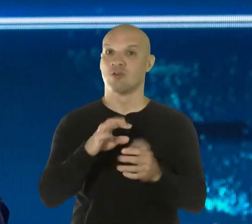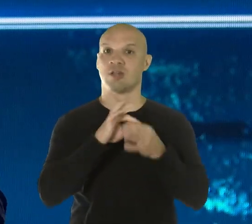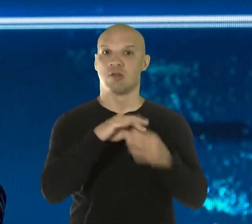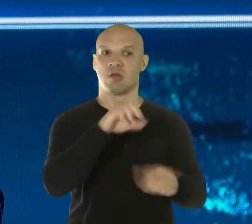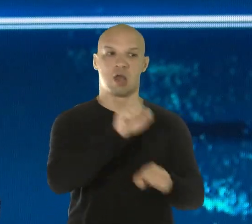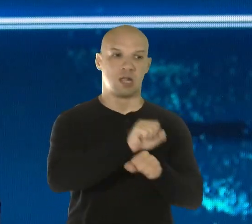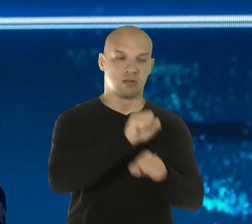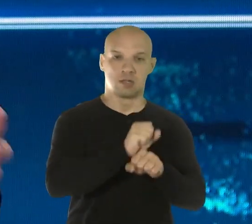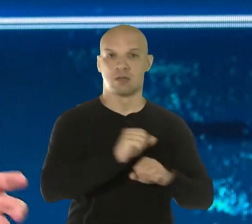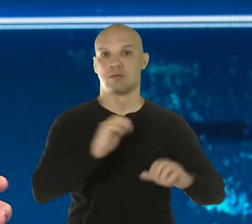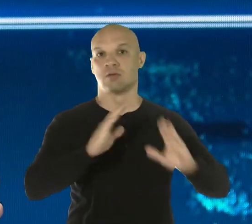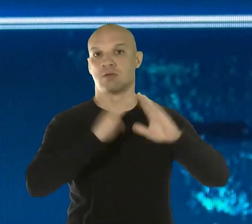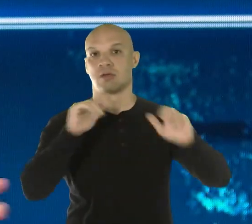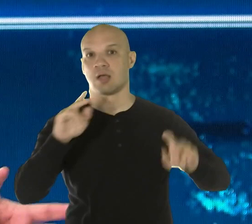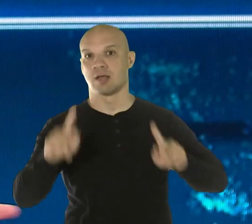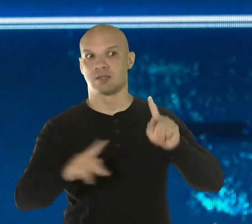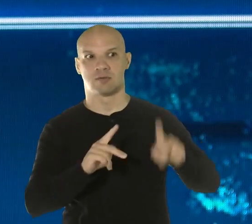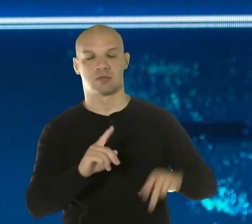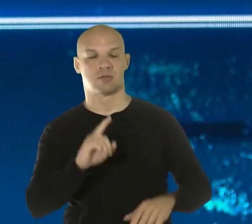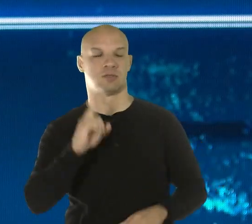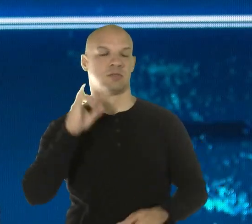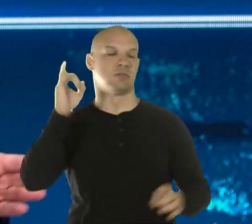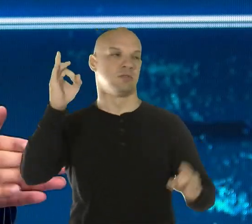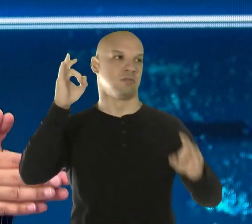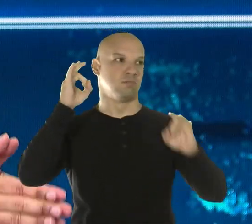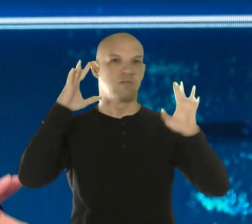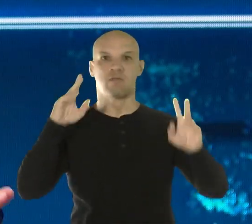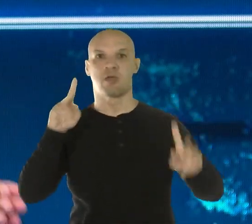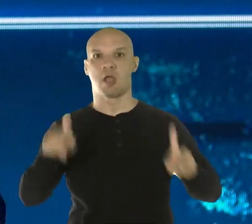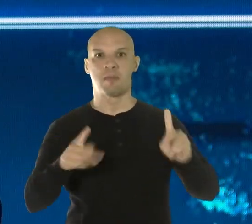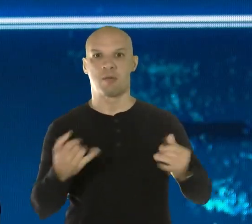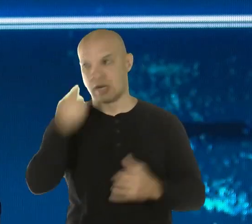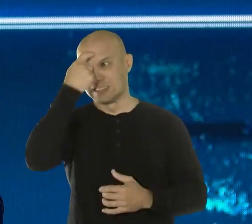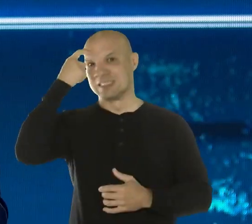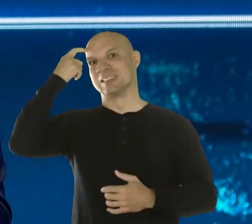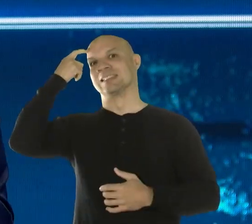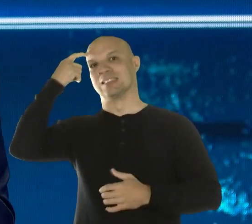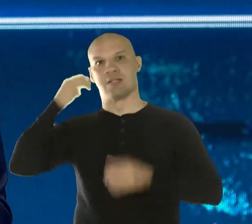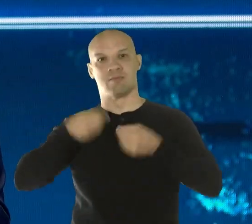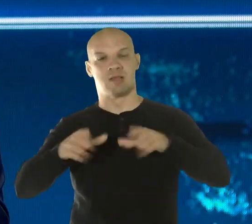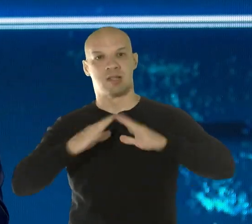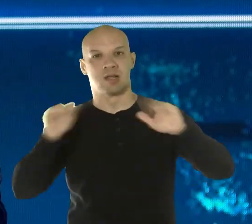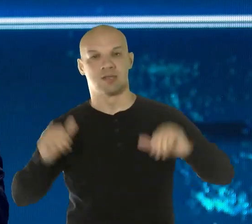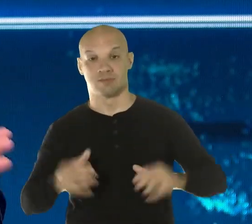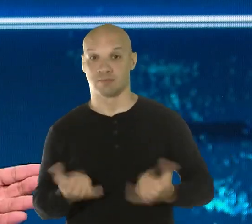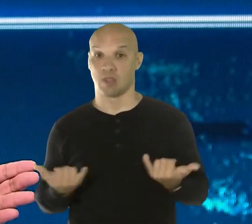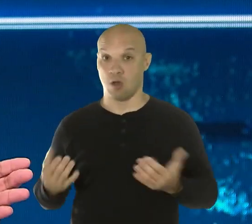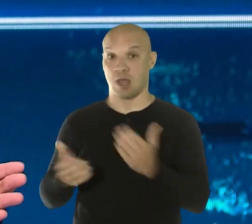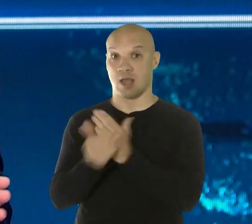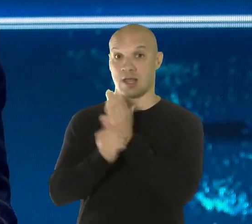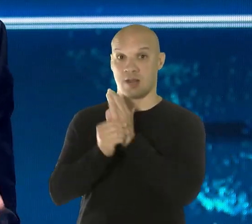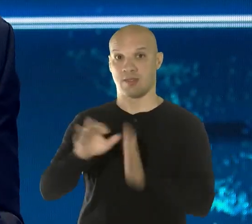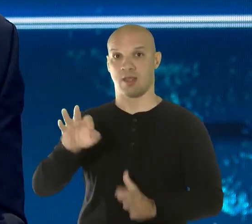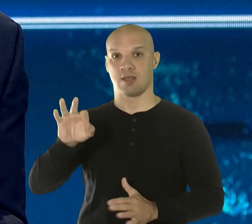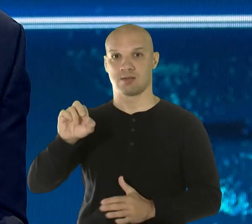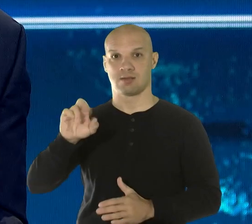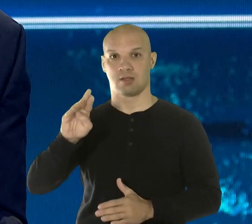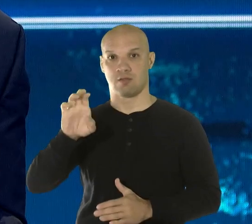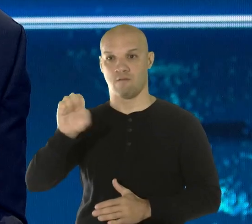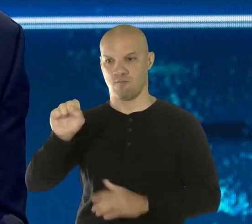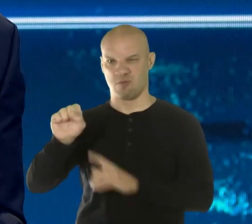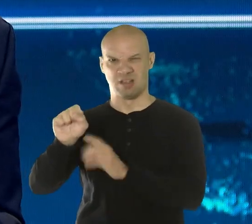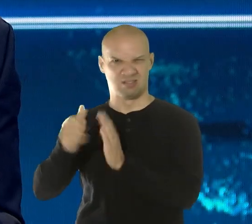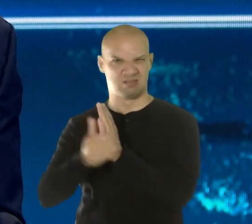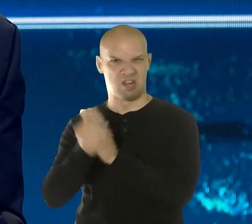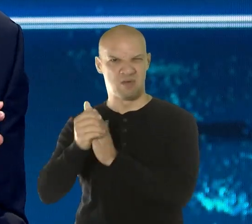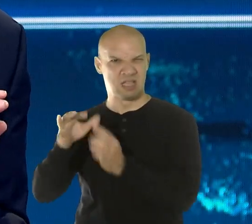viviendas de la gente, fue algo tan dramático que provocó trauma, ¿no? De pronto tenemos la revista Forbes, una revista especializada, y